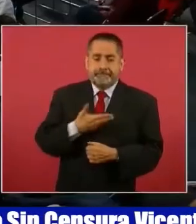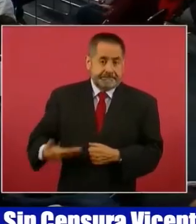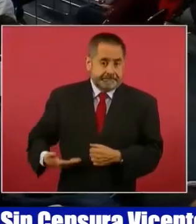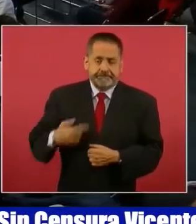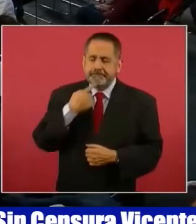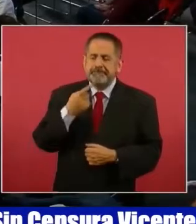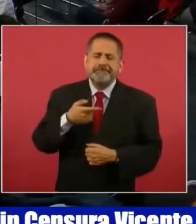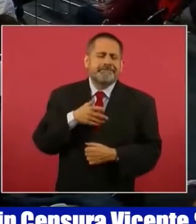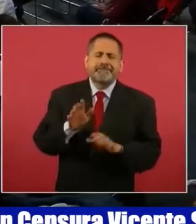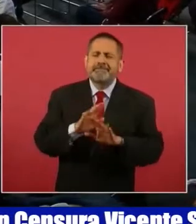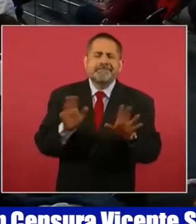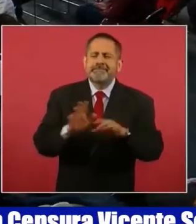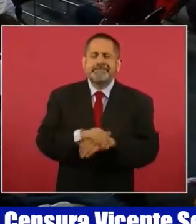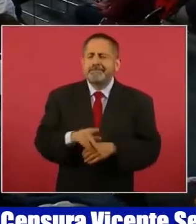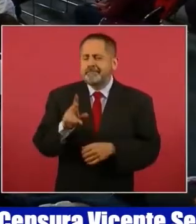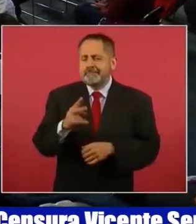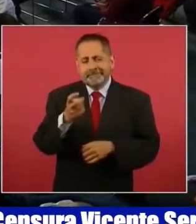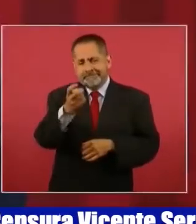porque no fue así.